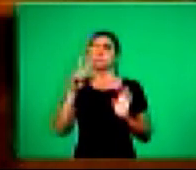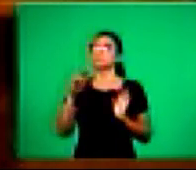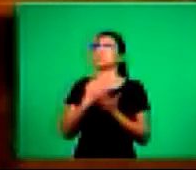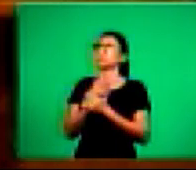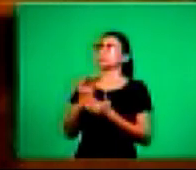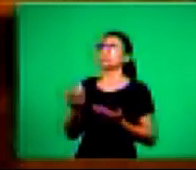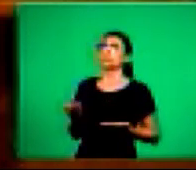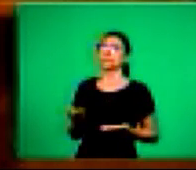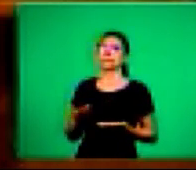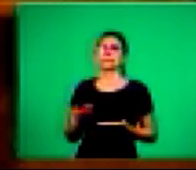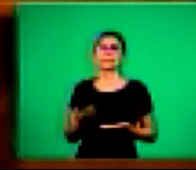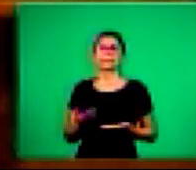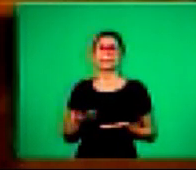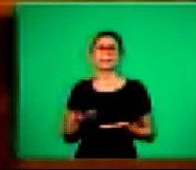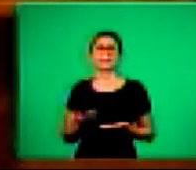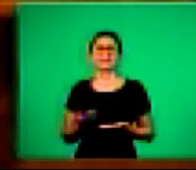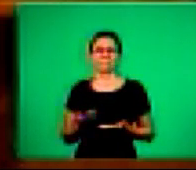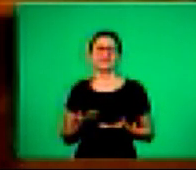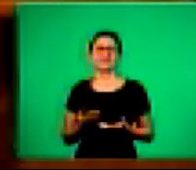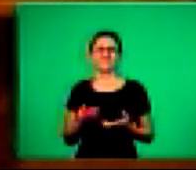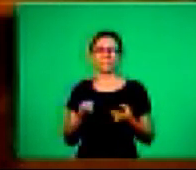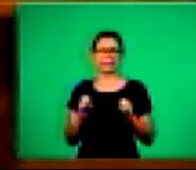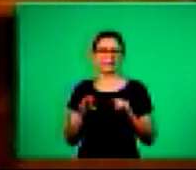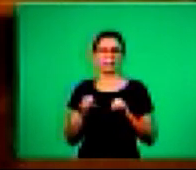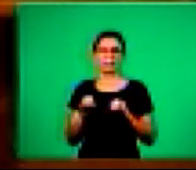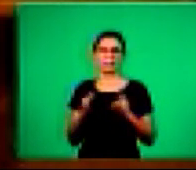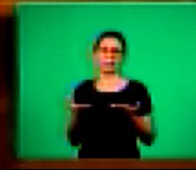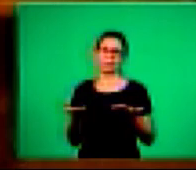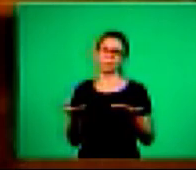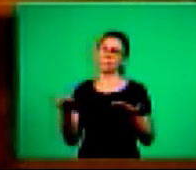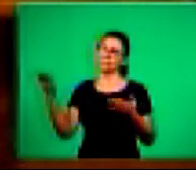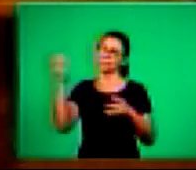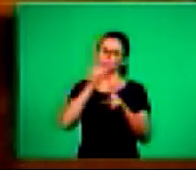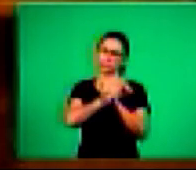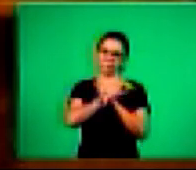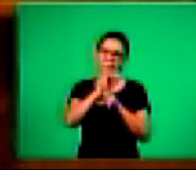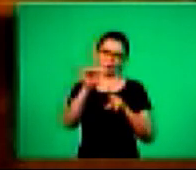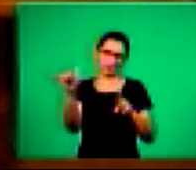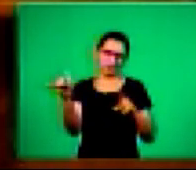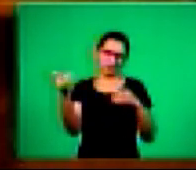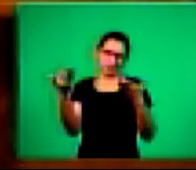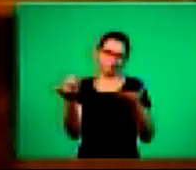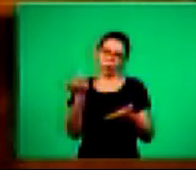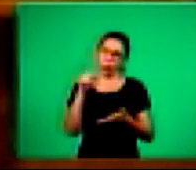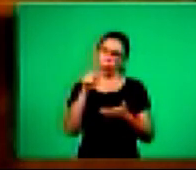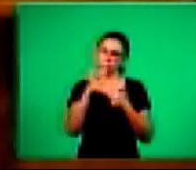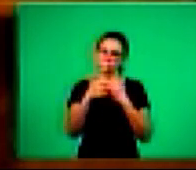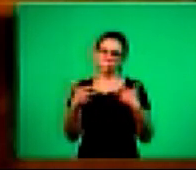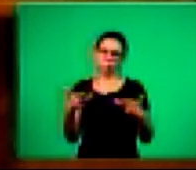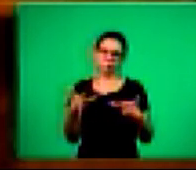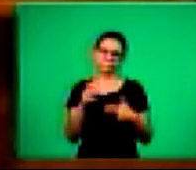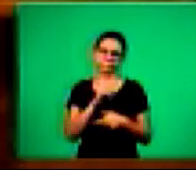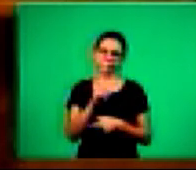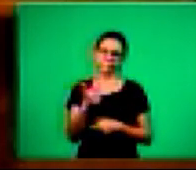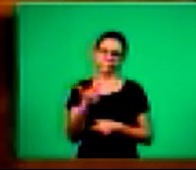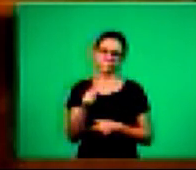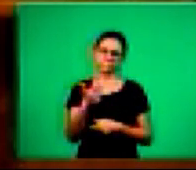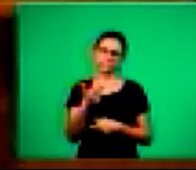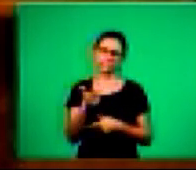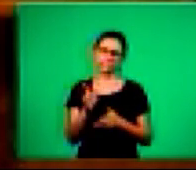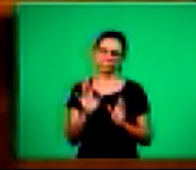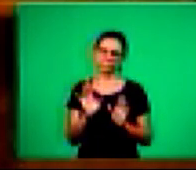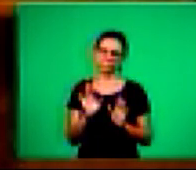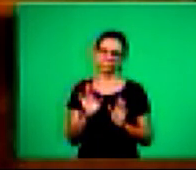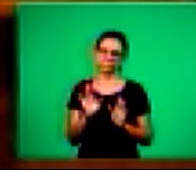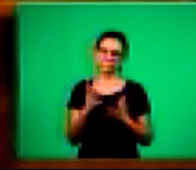esto qué es esto pero reserva es la palabra profética no tenemos otra cosa para decir todo esto es cierto no podemos hacer